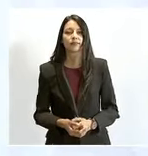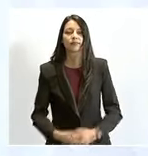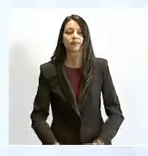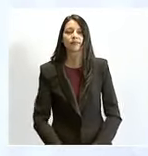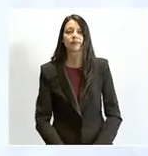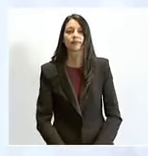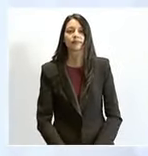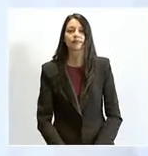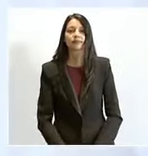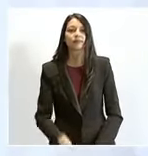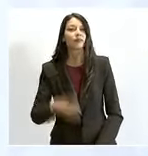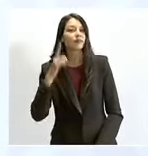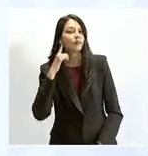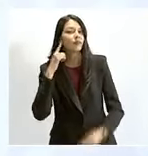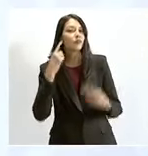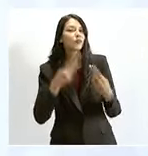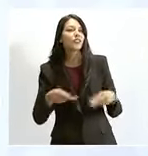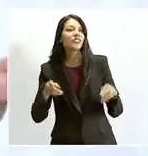la música